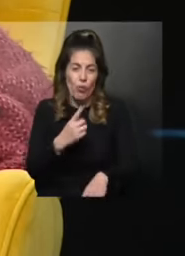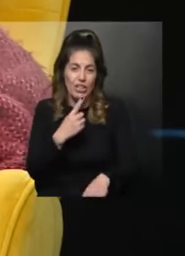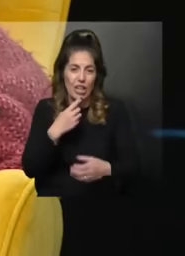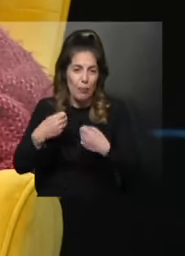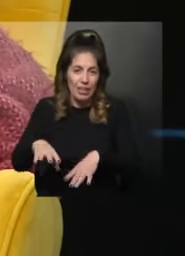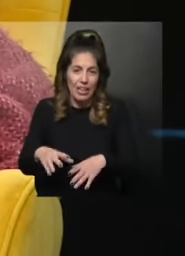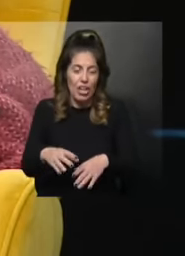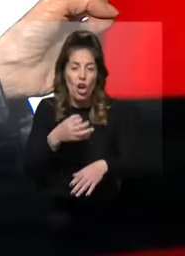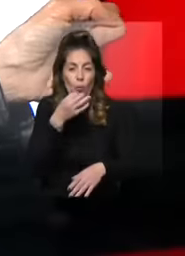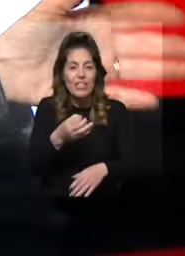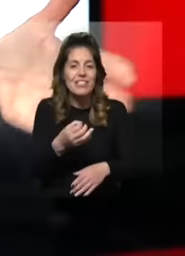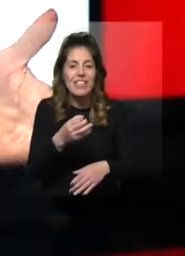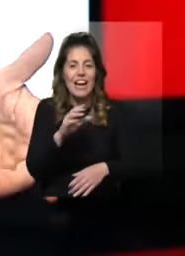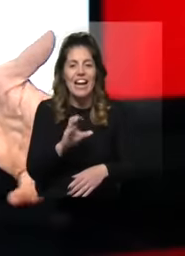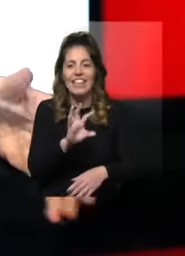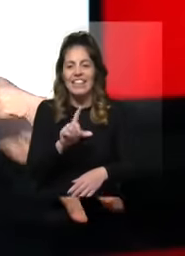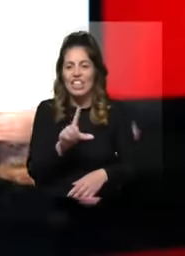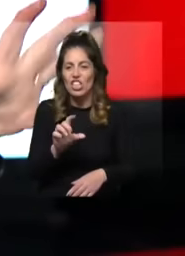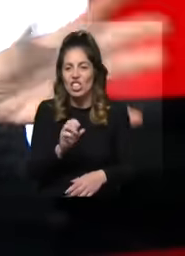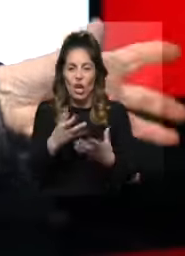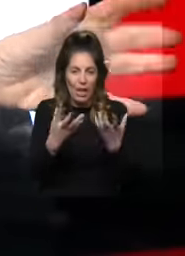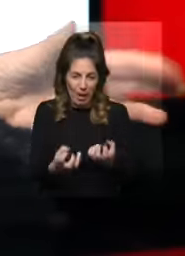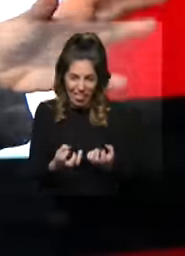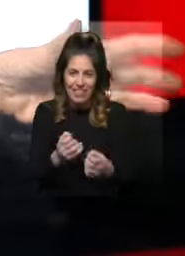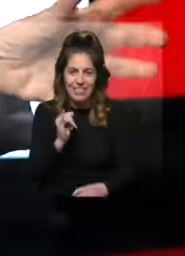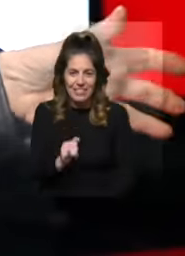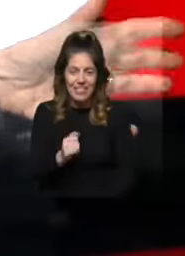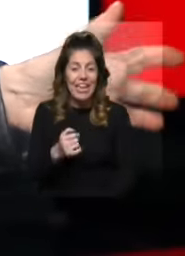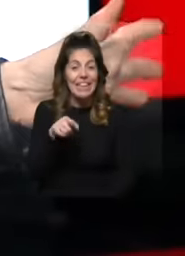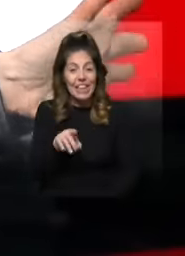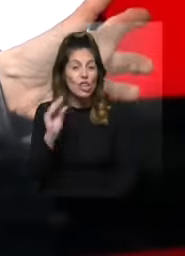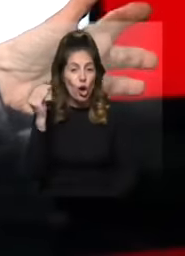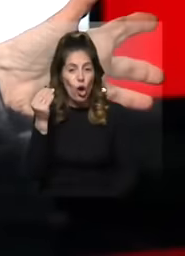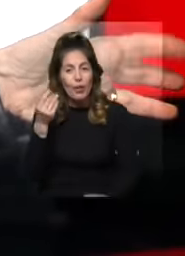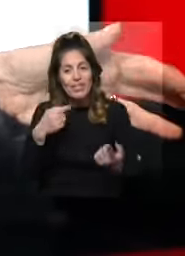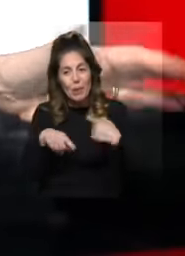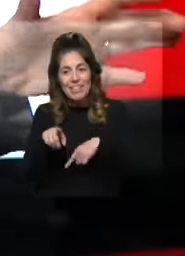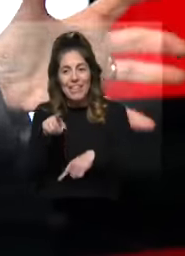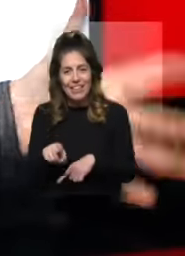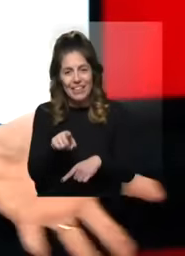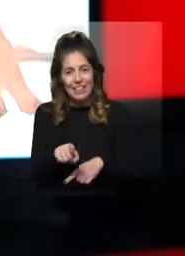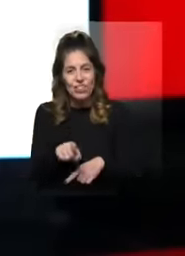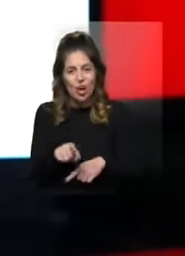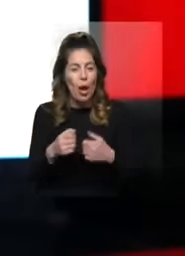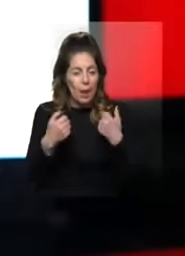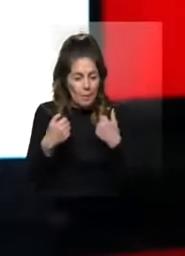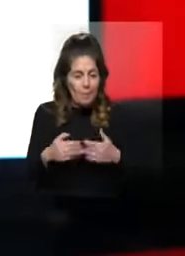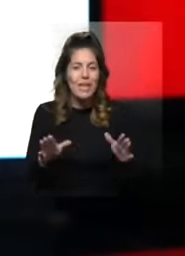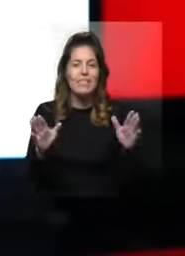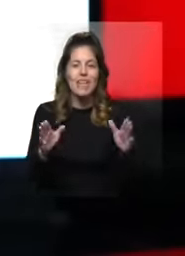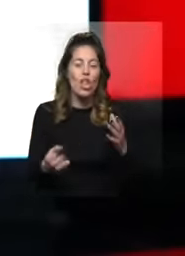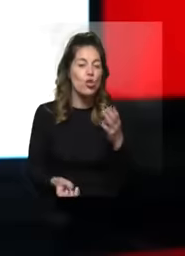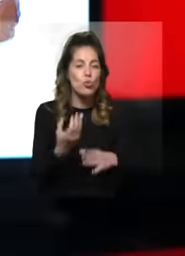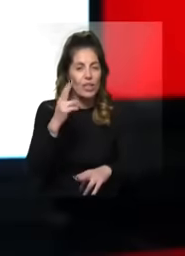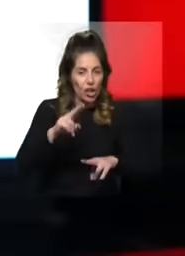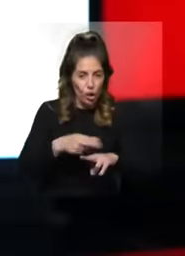quemada. Quemada. Y estos jóvenes, a pesar de la quemazón de sus padres y abuelos, empiezan, surgen de